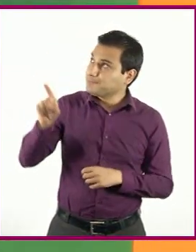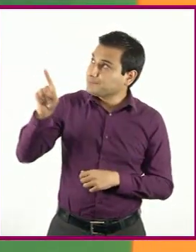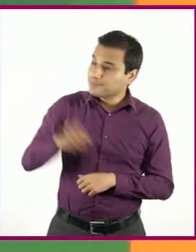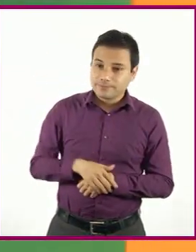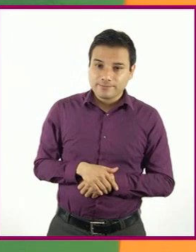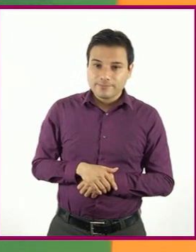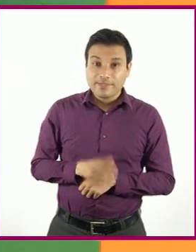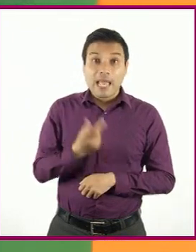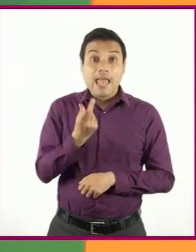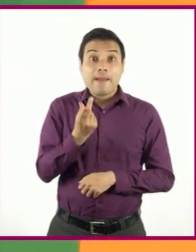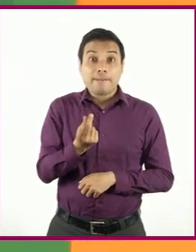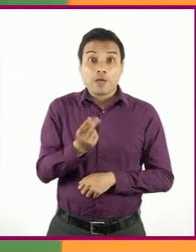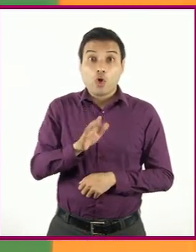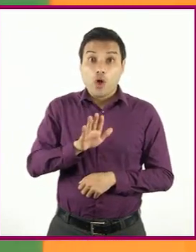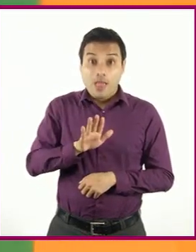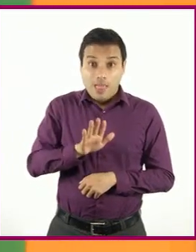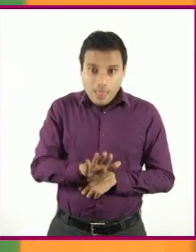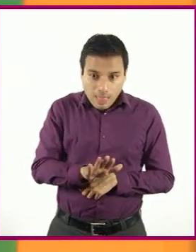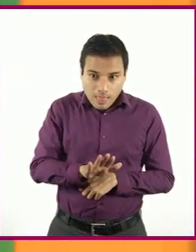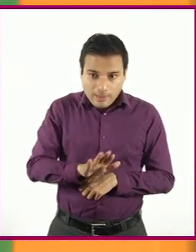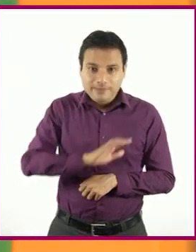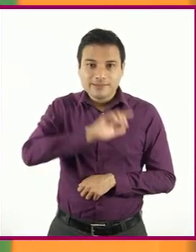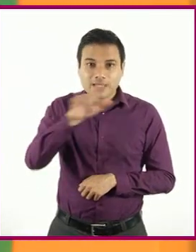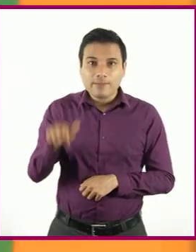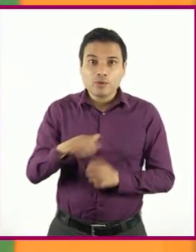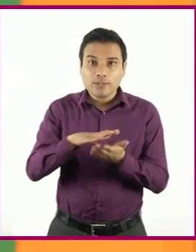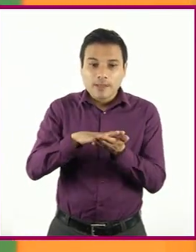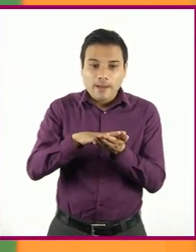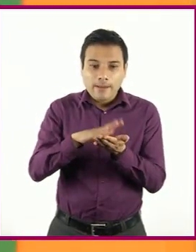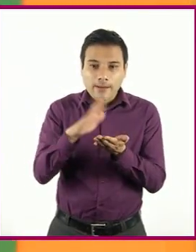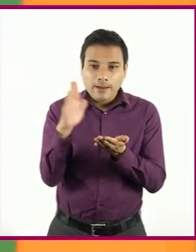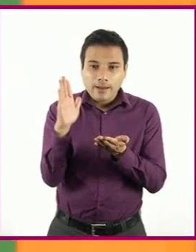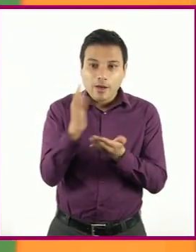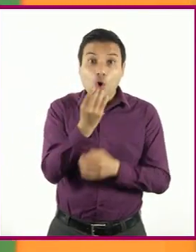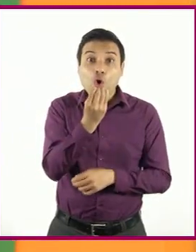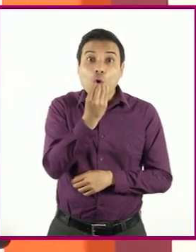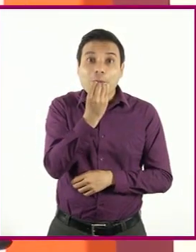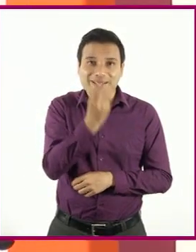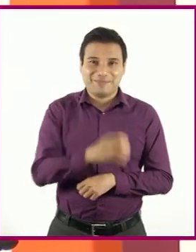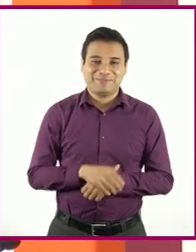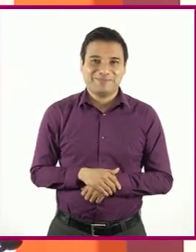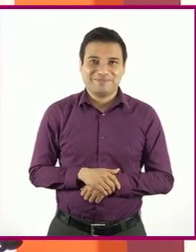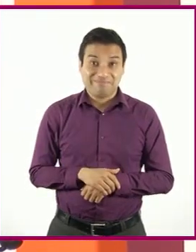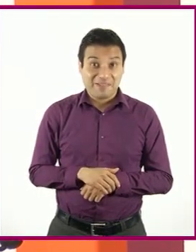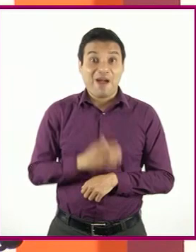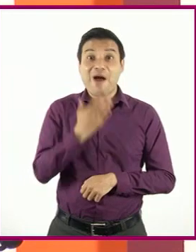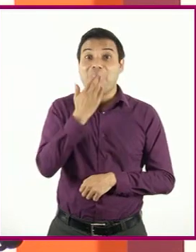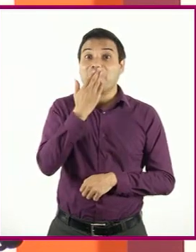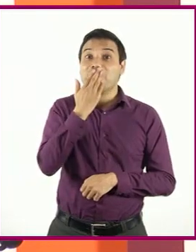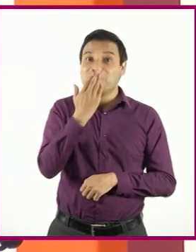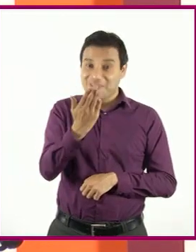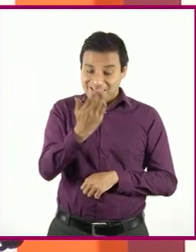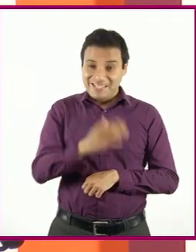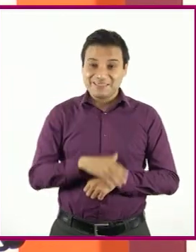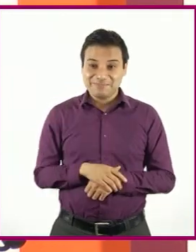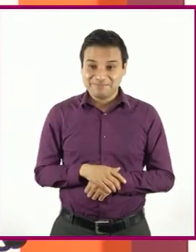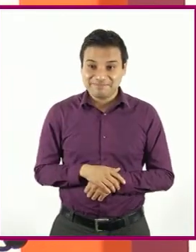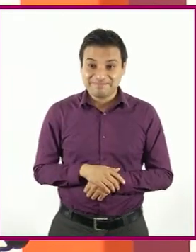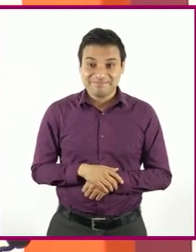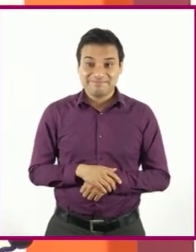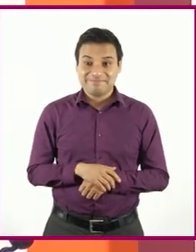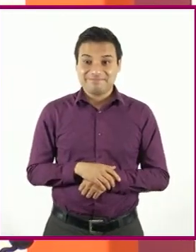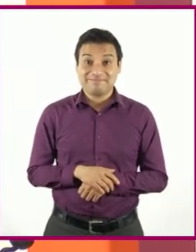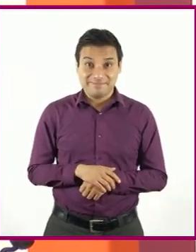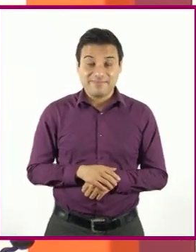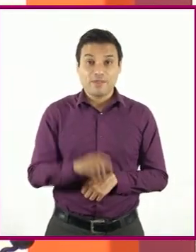perro pisa el pedal y la puerta se abre para que pueda acceder a la comida. Muy bien, es muy cierto. Recuerden que mediante imágenes o